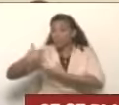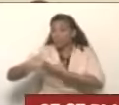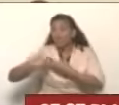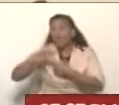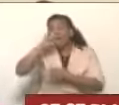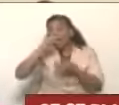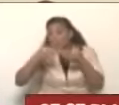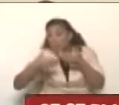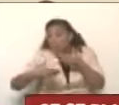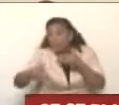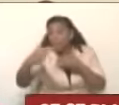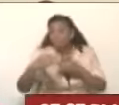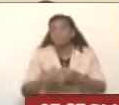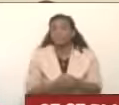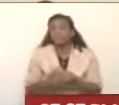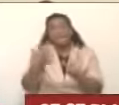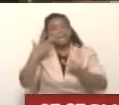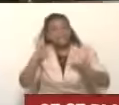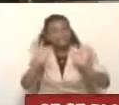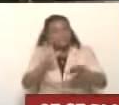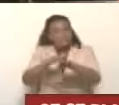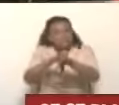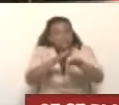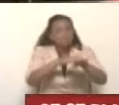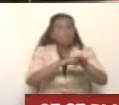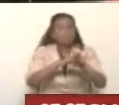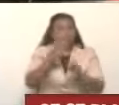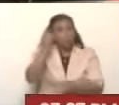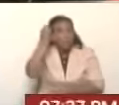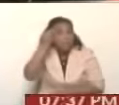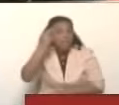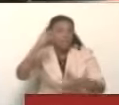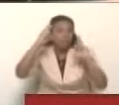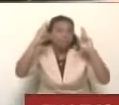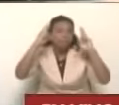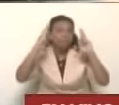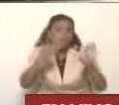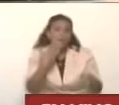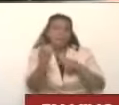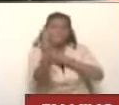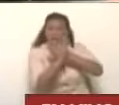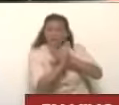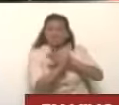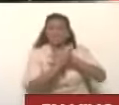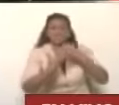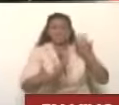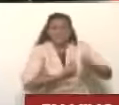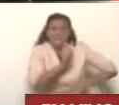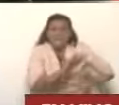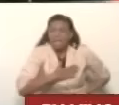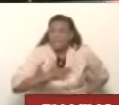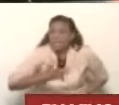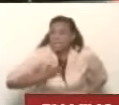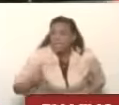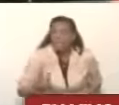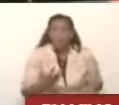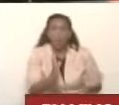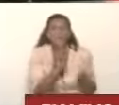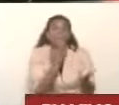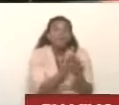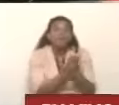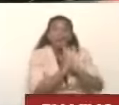venir. Así que yo le auguro a los que pidieron sanciones, a los que